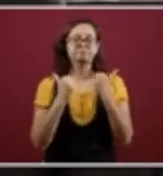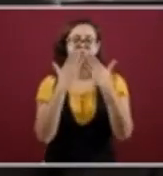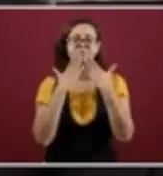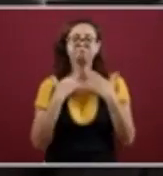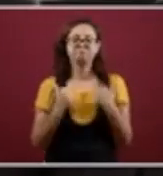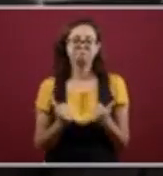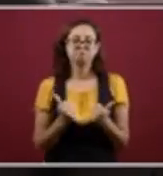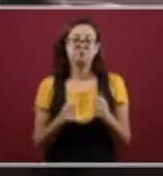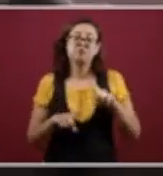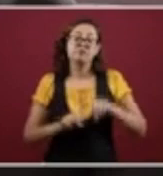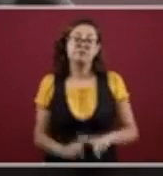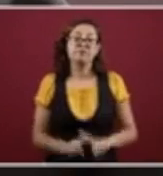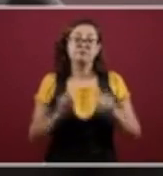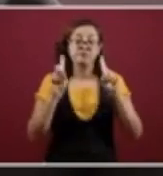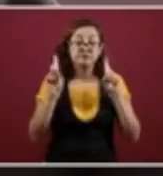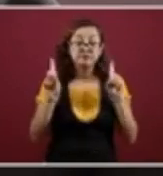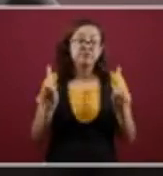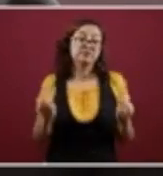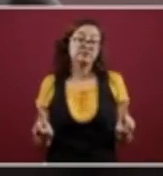que al contrario,